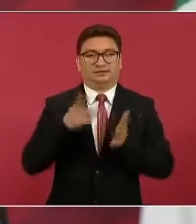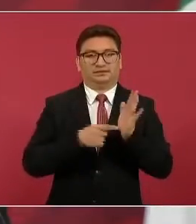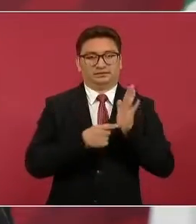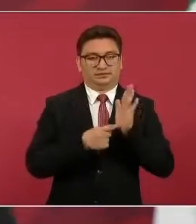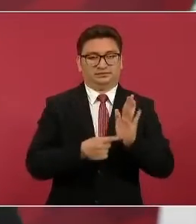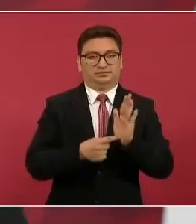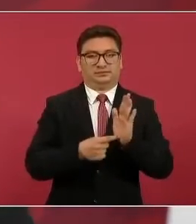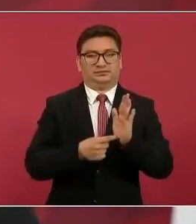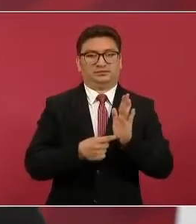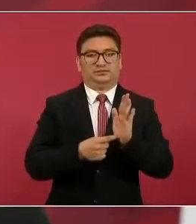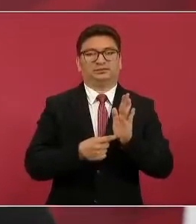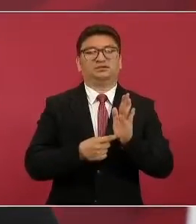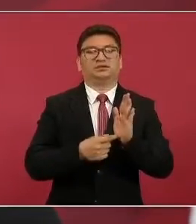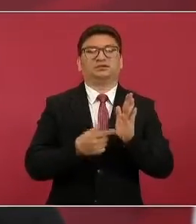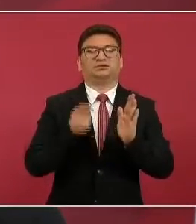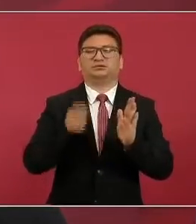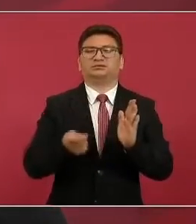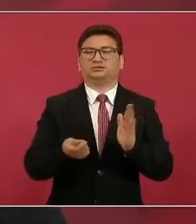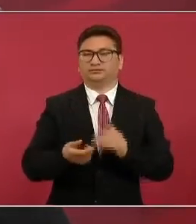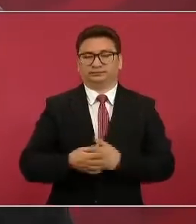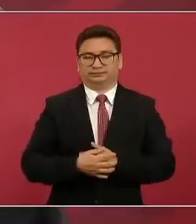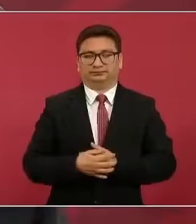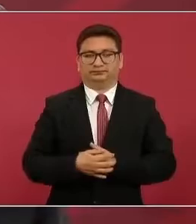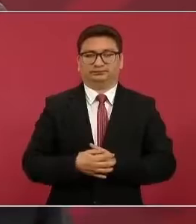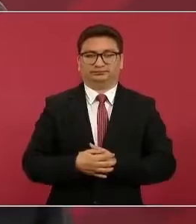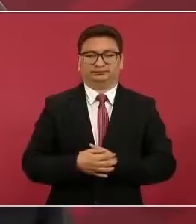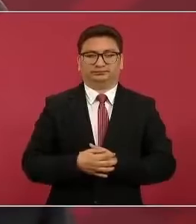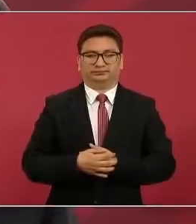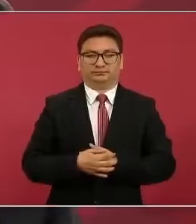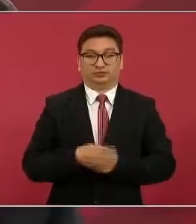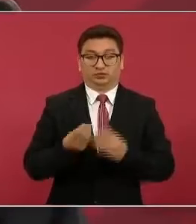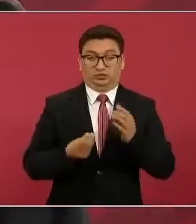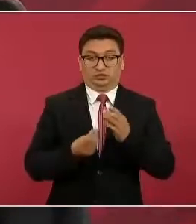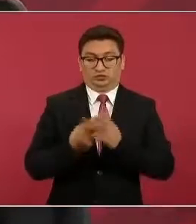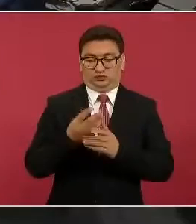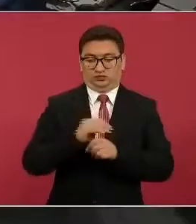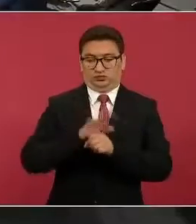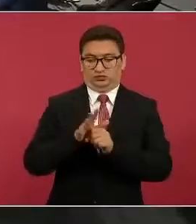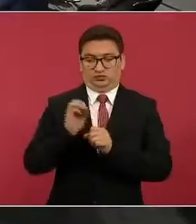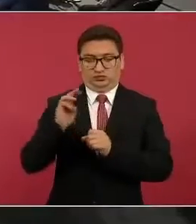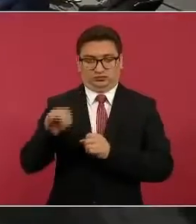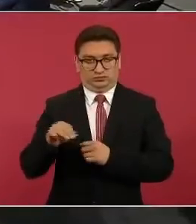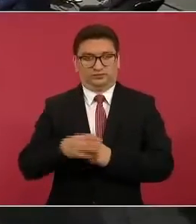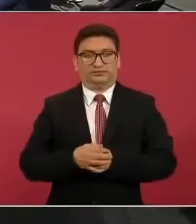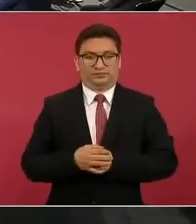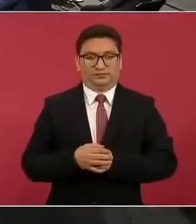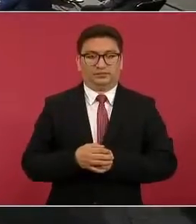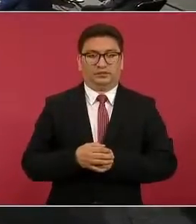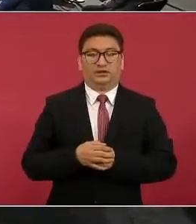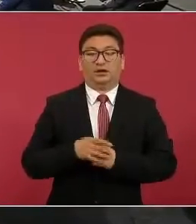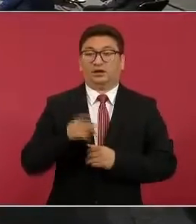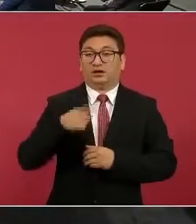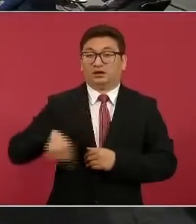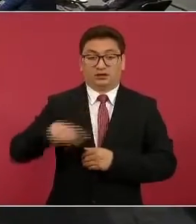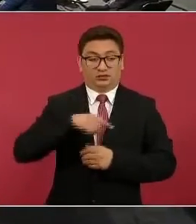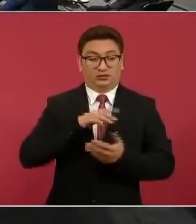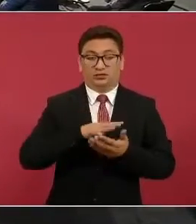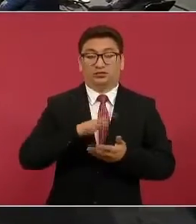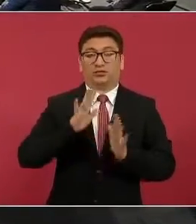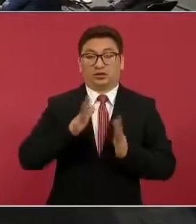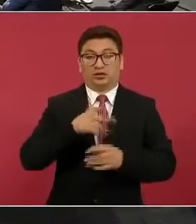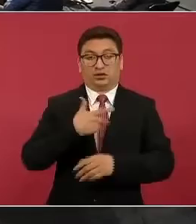que en esta nueva variante, quienes estábamos